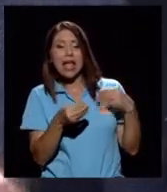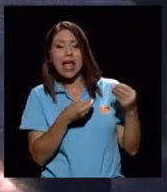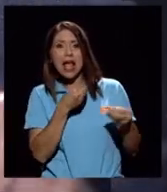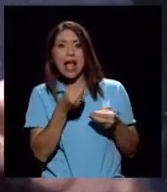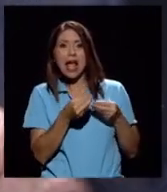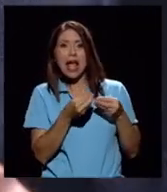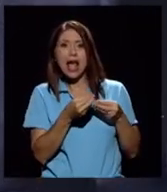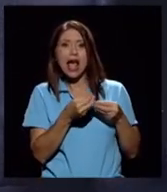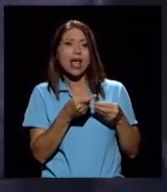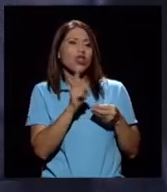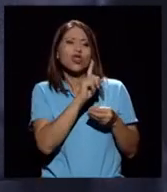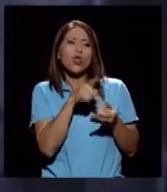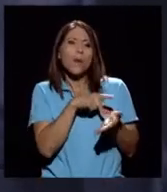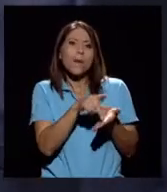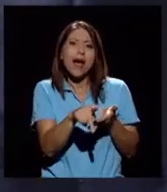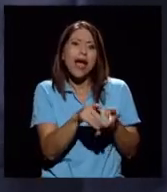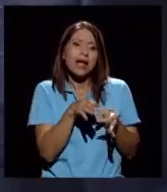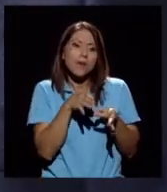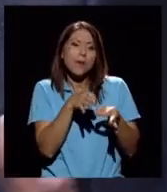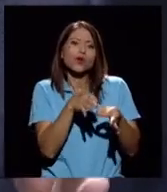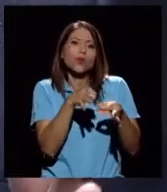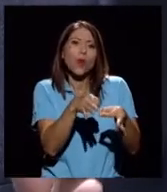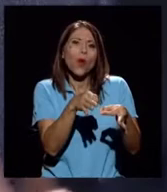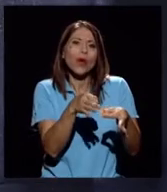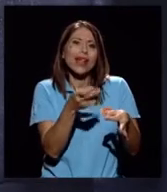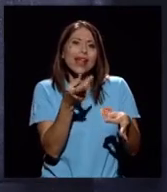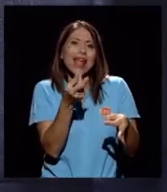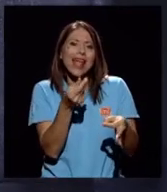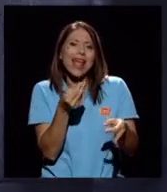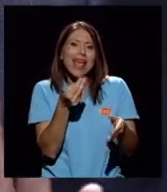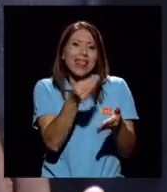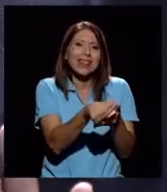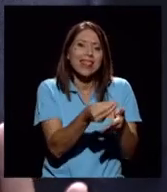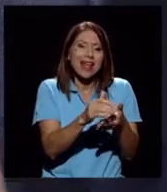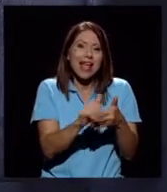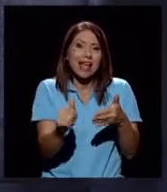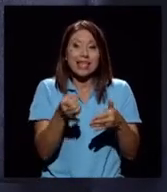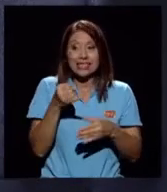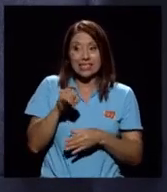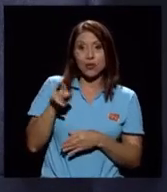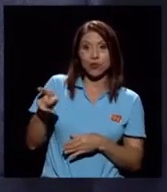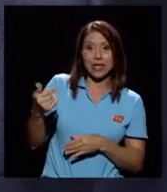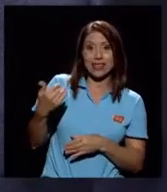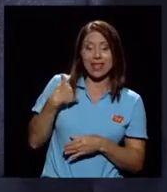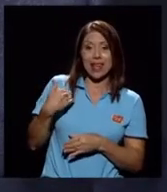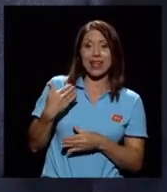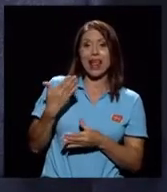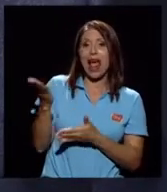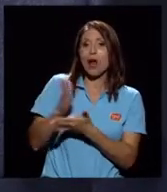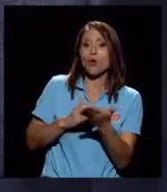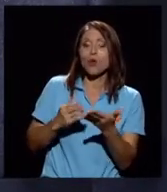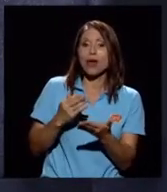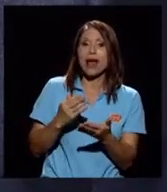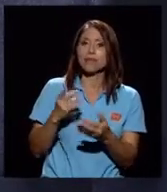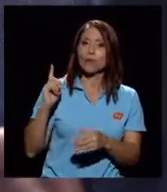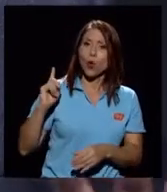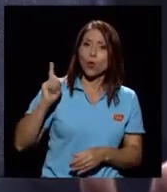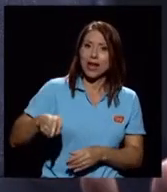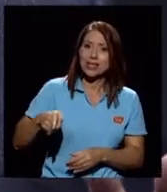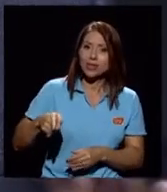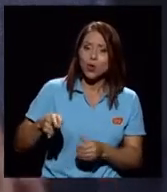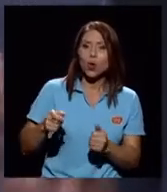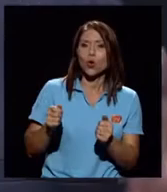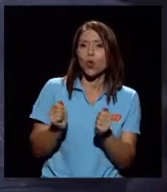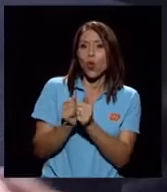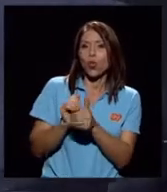preparan novedad y allí ahí va si vos tenés obligaciones en deuda en dólares que vos tal vez quieres salir